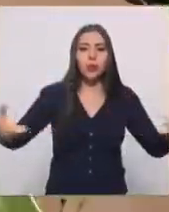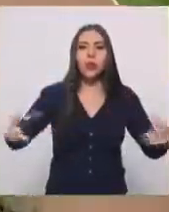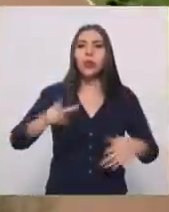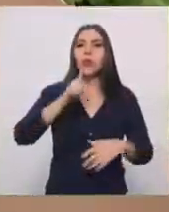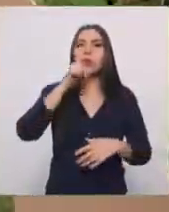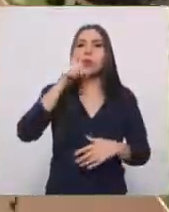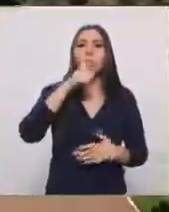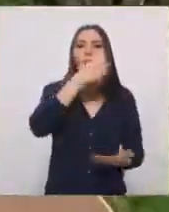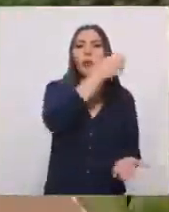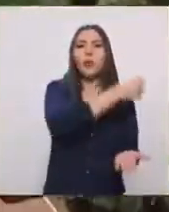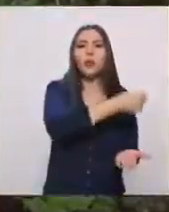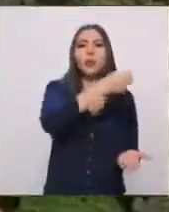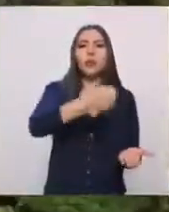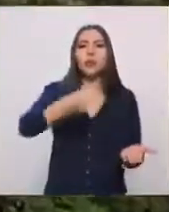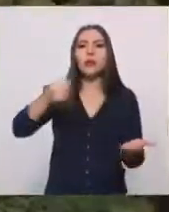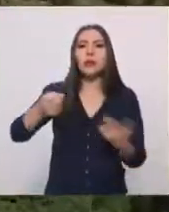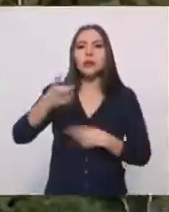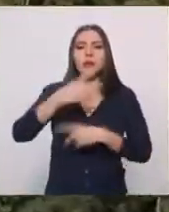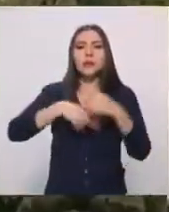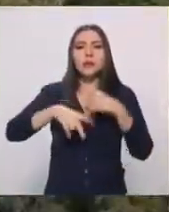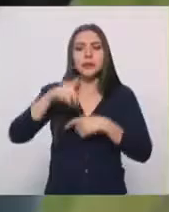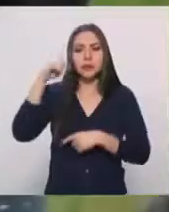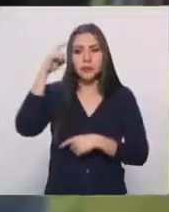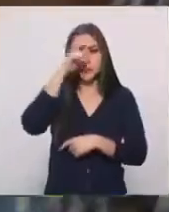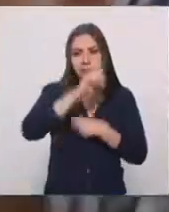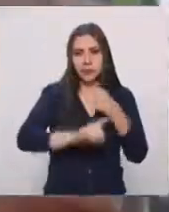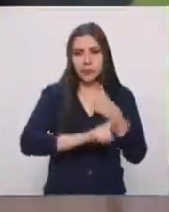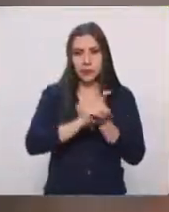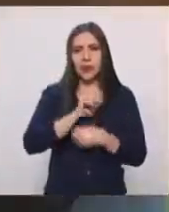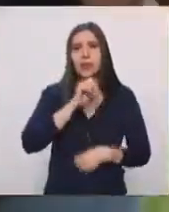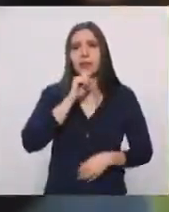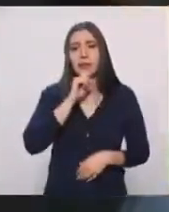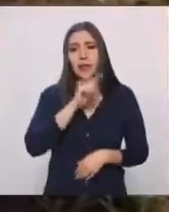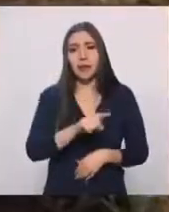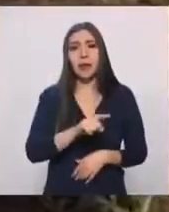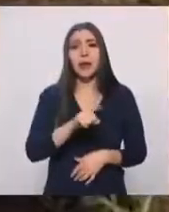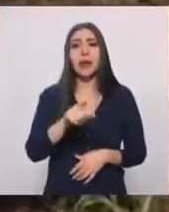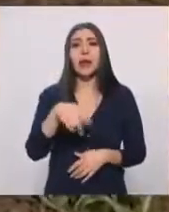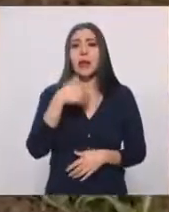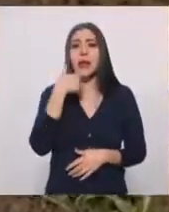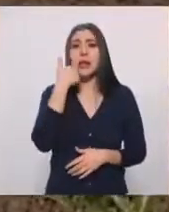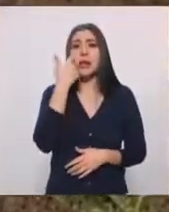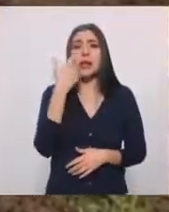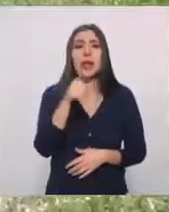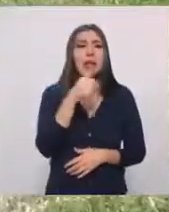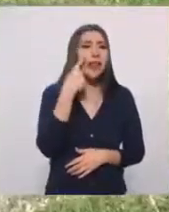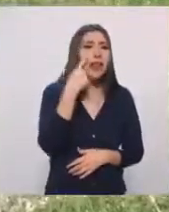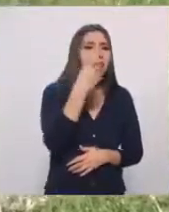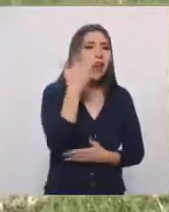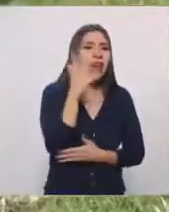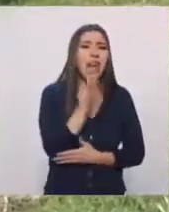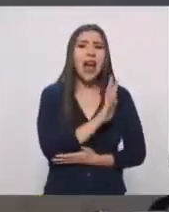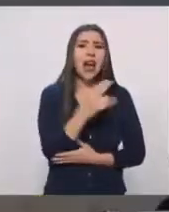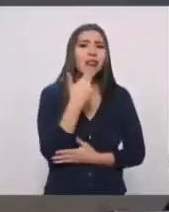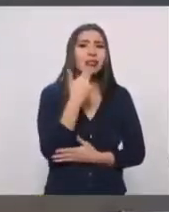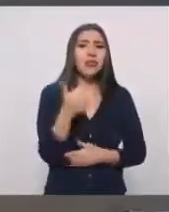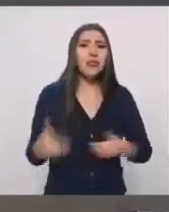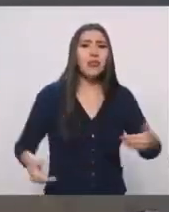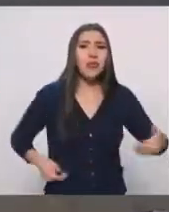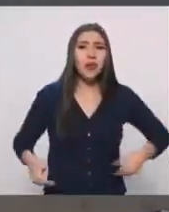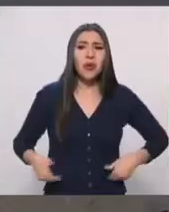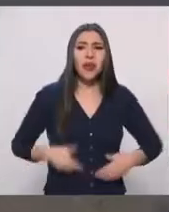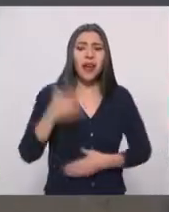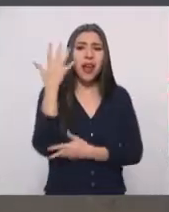a veces, y para nada más complejizar, también decir, no se trata de llegar y cortar los árboles que nos incomodan o que las raíces, los